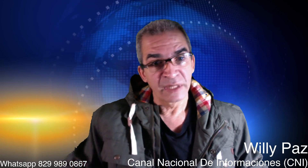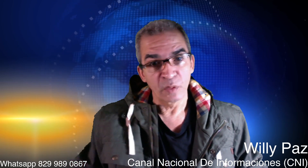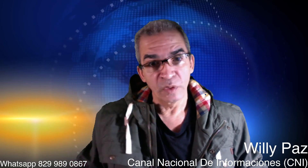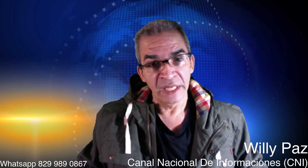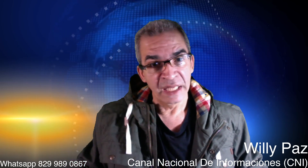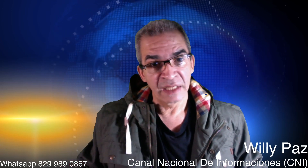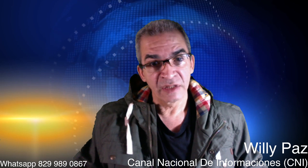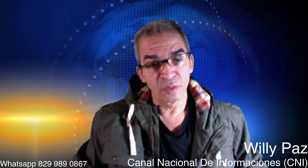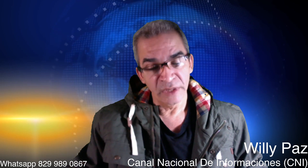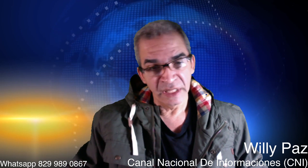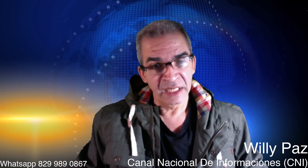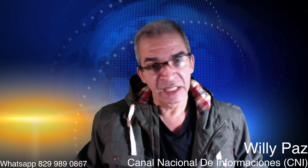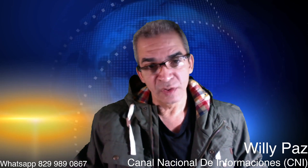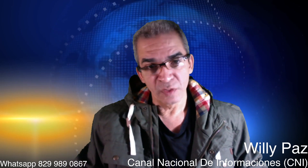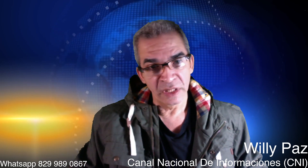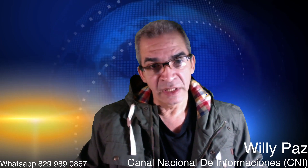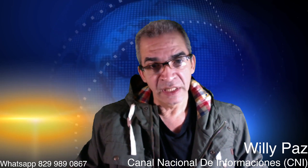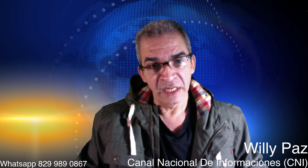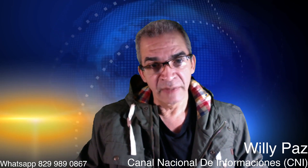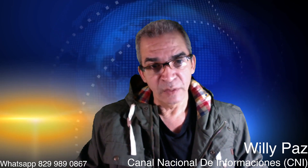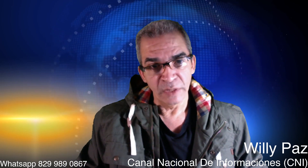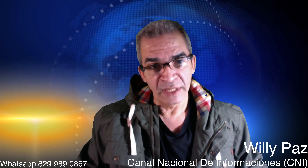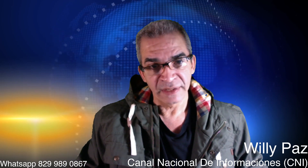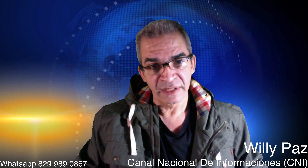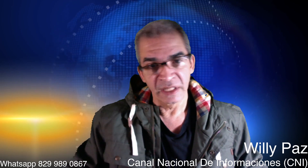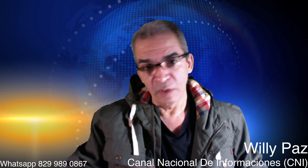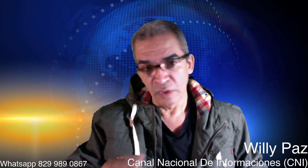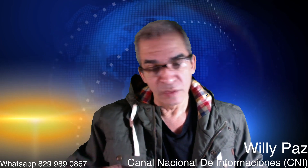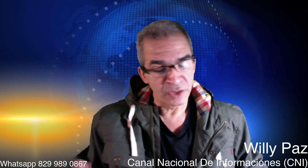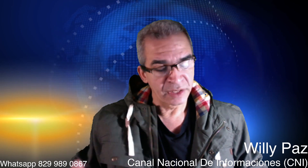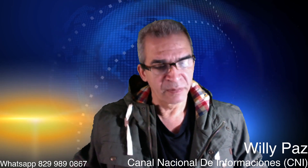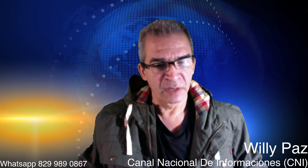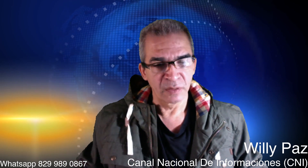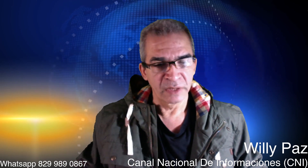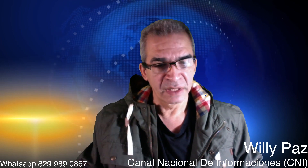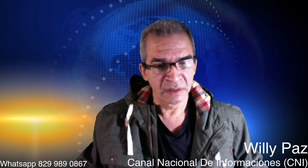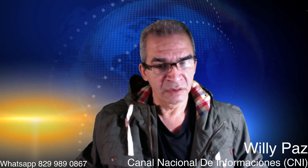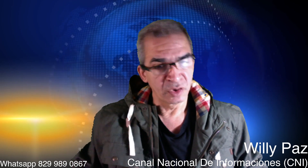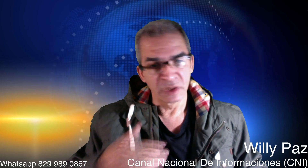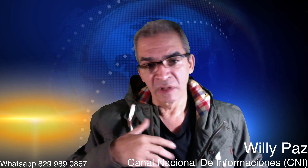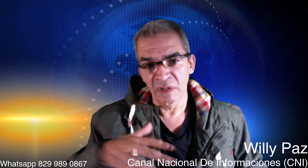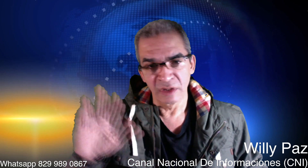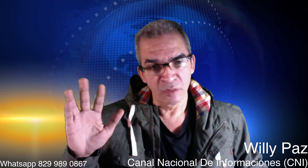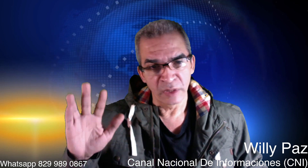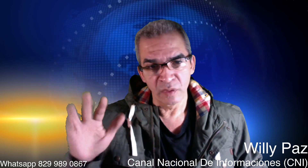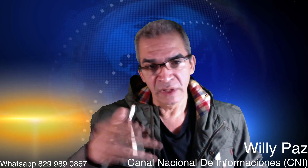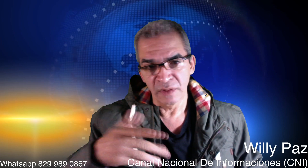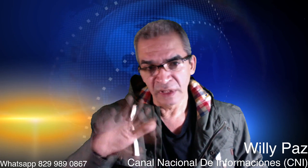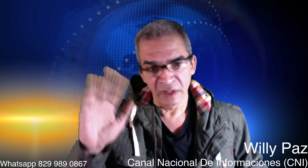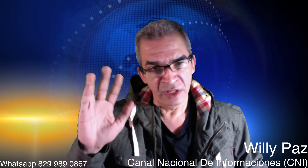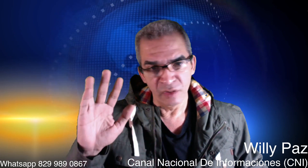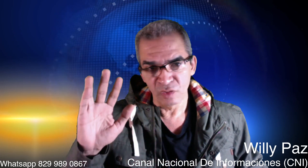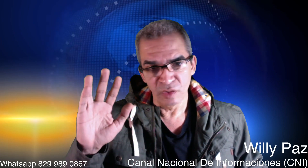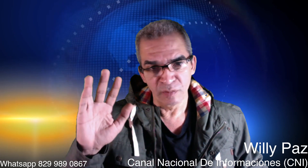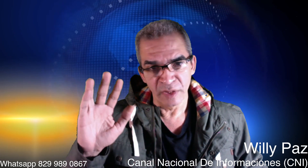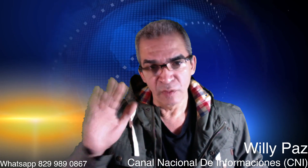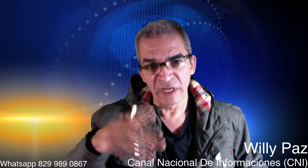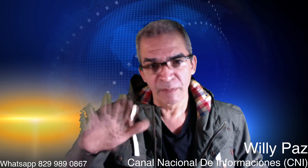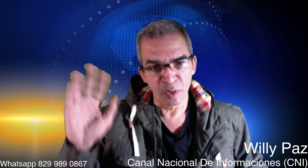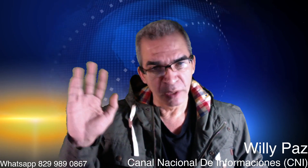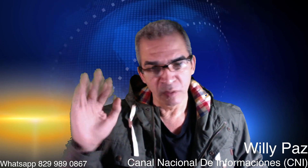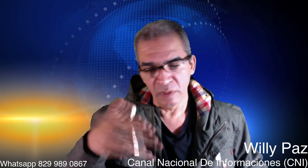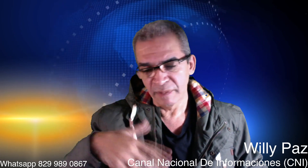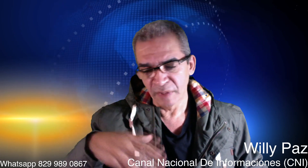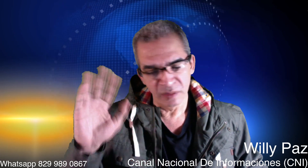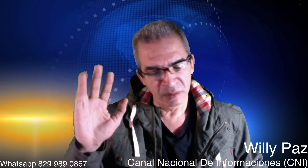de vacunar, de obligar a la ciudadanía a vacunarse, a los que no se quieren vacunar. Yo tengo las dos vacunas y no era